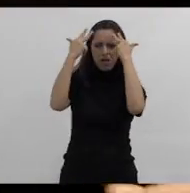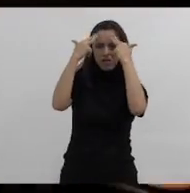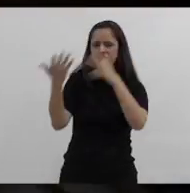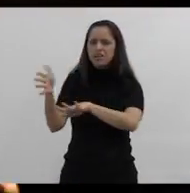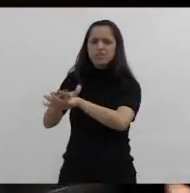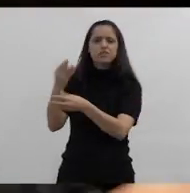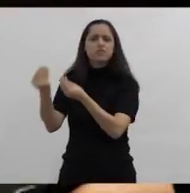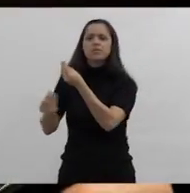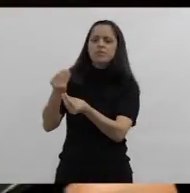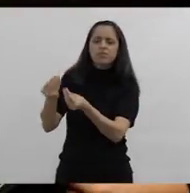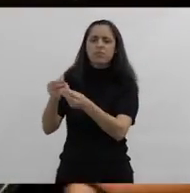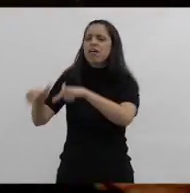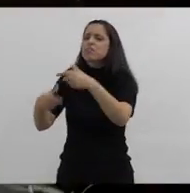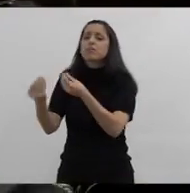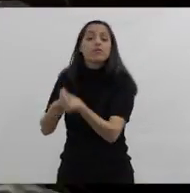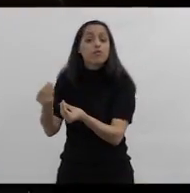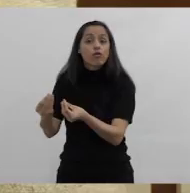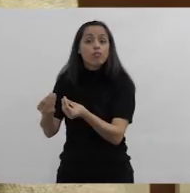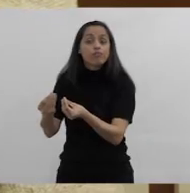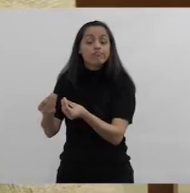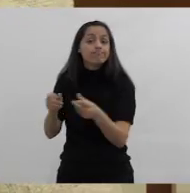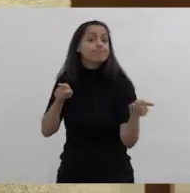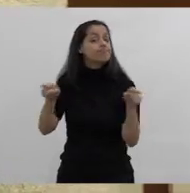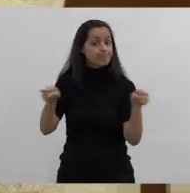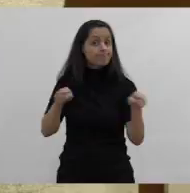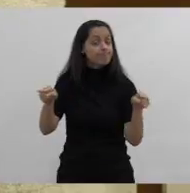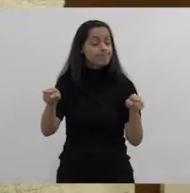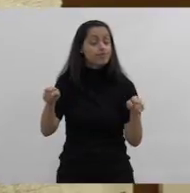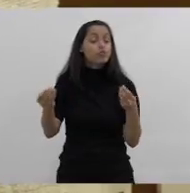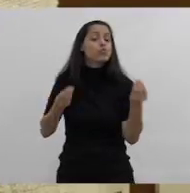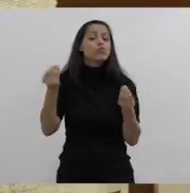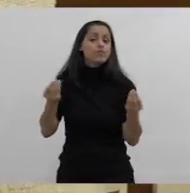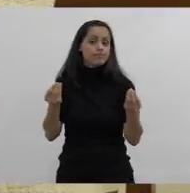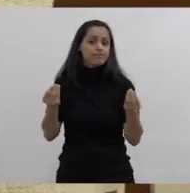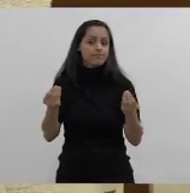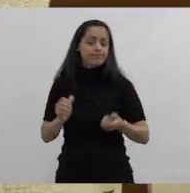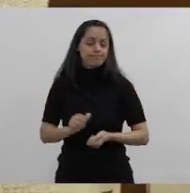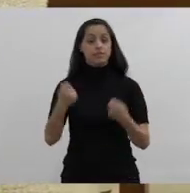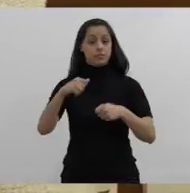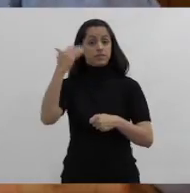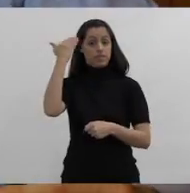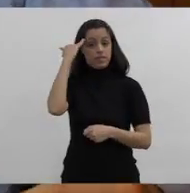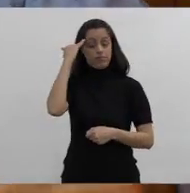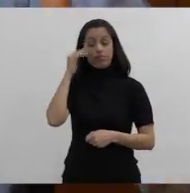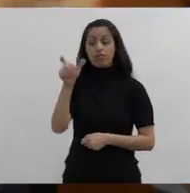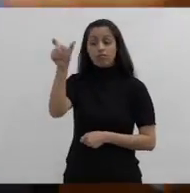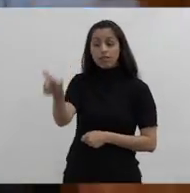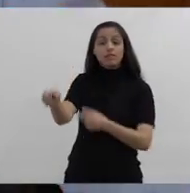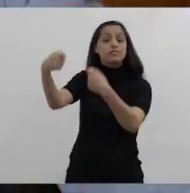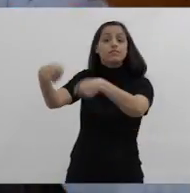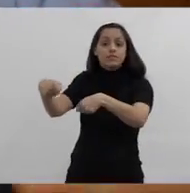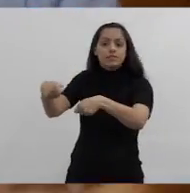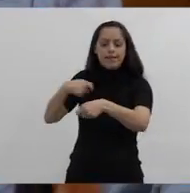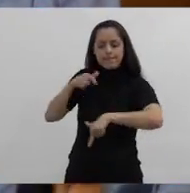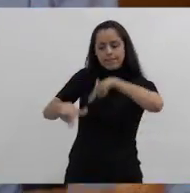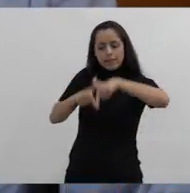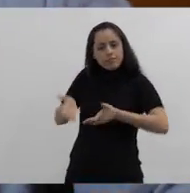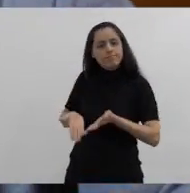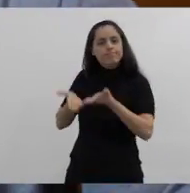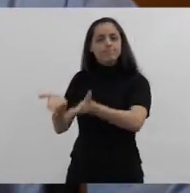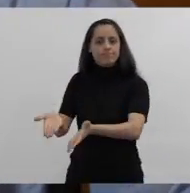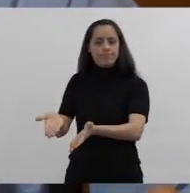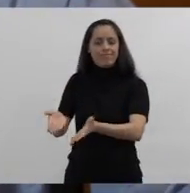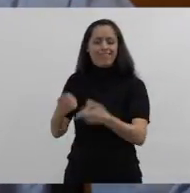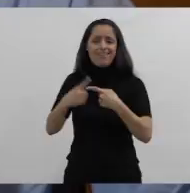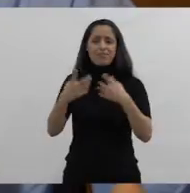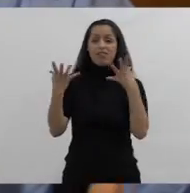escuela común, las laborales, todo lo que ocurre dentro de un sistema educativo. Entender qué es lo que el otro necesita y trabajar para